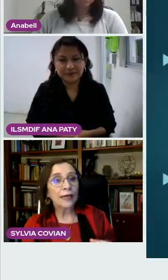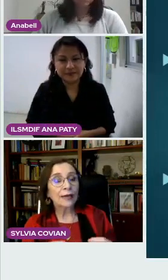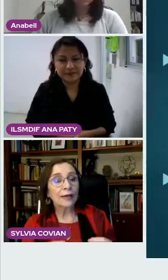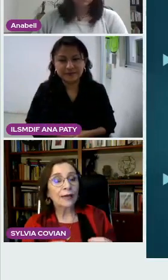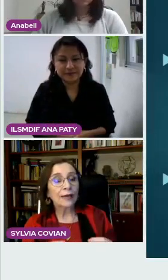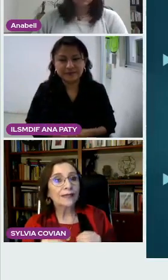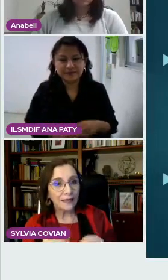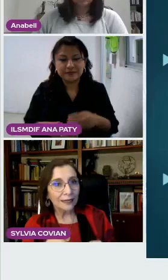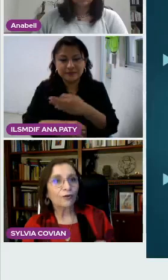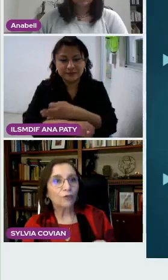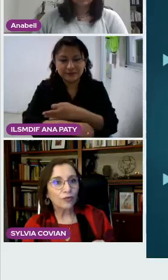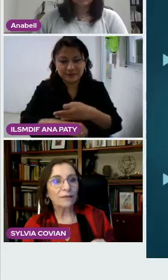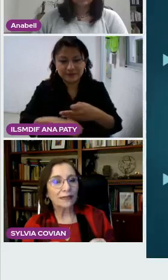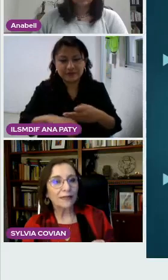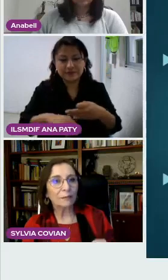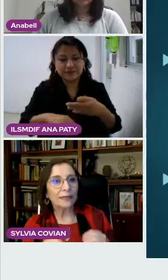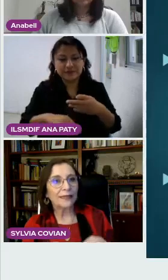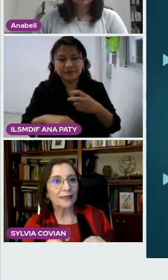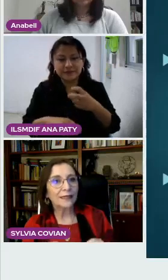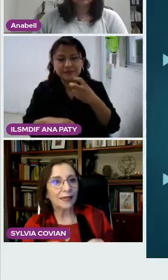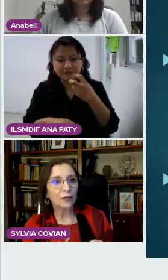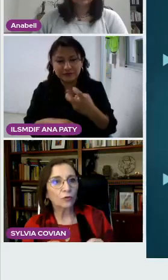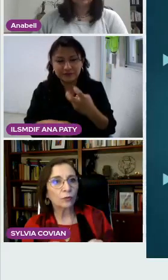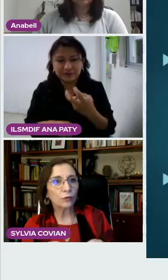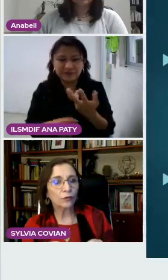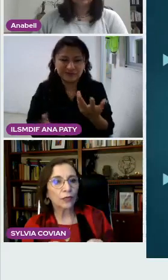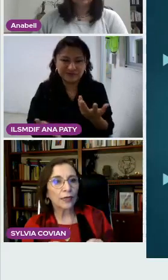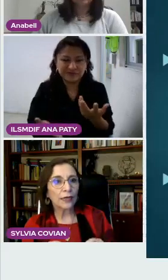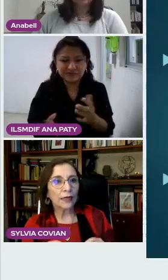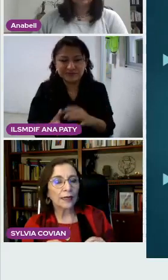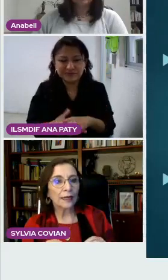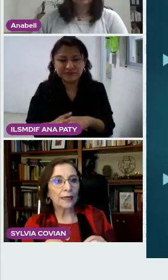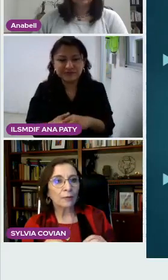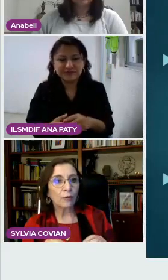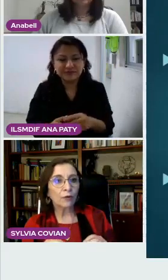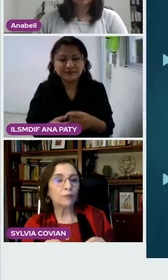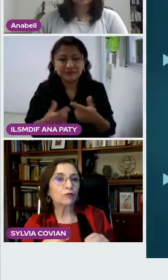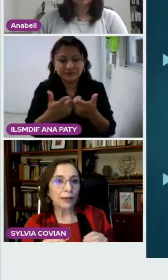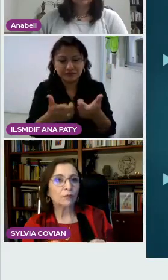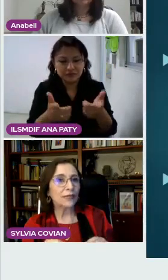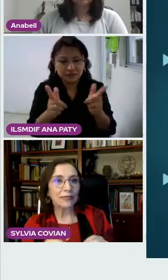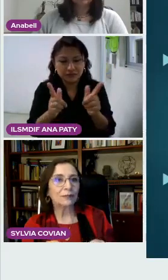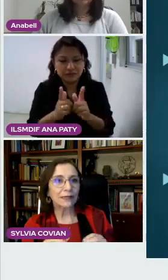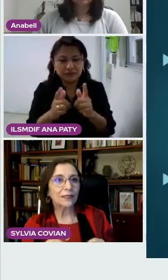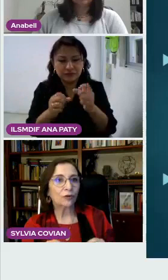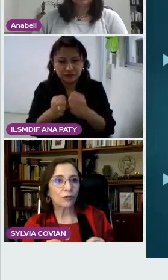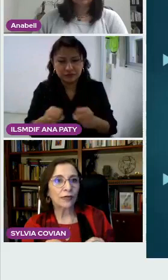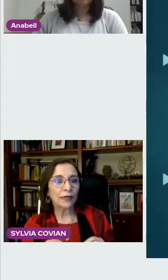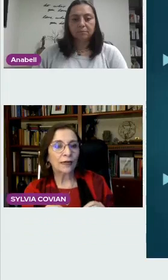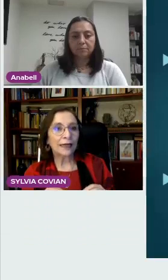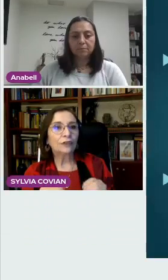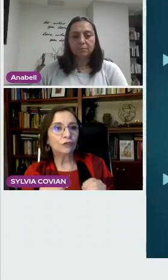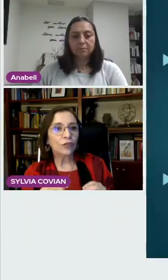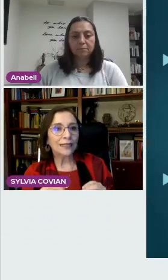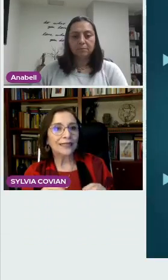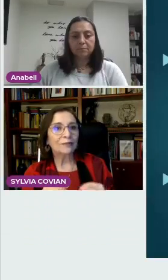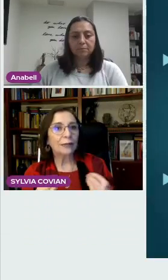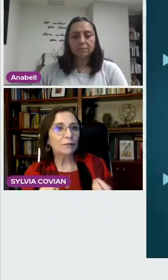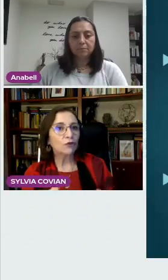comportamientos compensatorios inapropiados recurrentes para evitar el aumento del peso, como el vómito